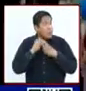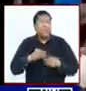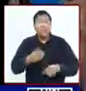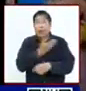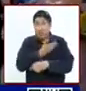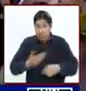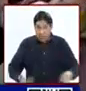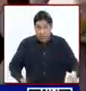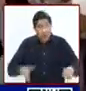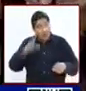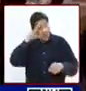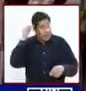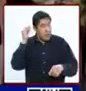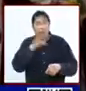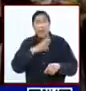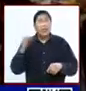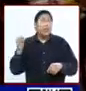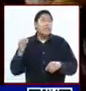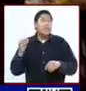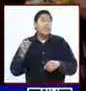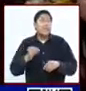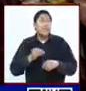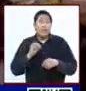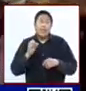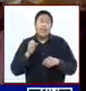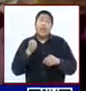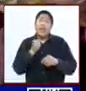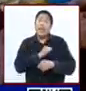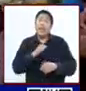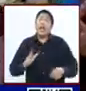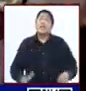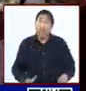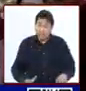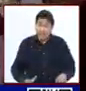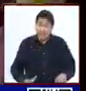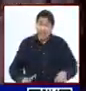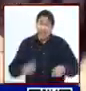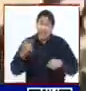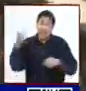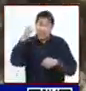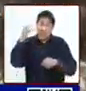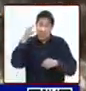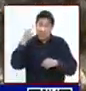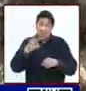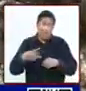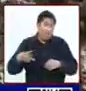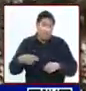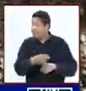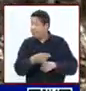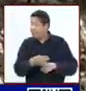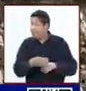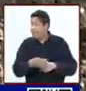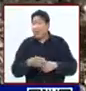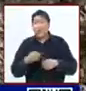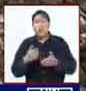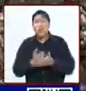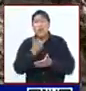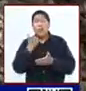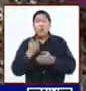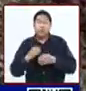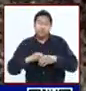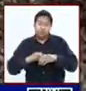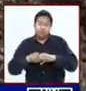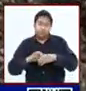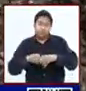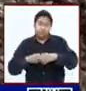Arce y la alcaldesa Eva Copa participaron en el acto de ampliación del sistema de alcantarillado sanitario en el distrito 8 del Alto, que demandó